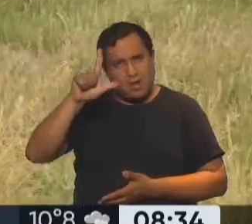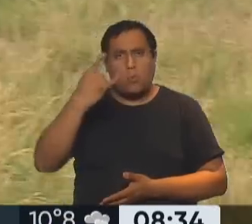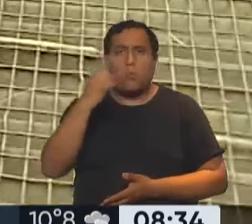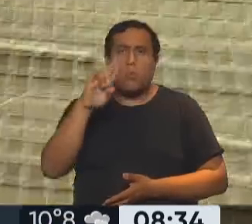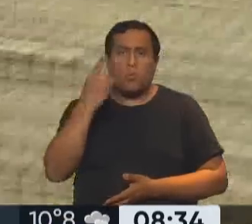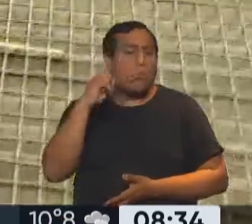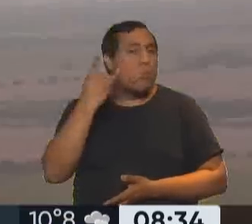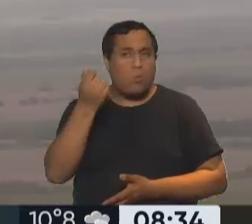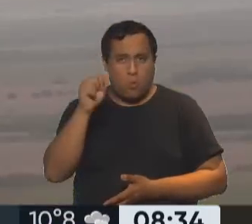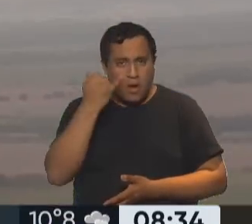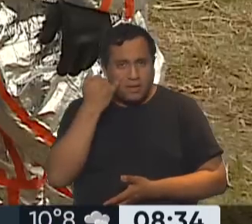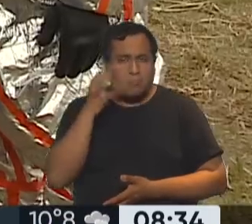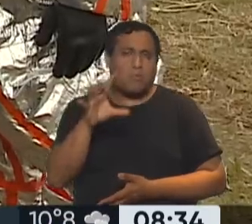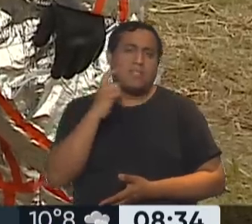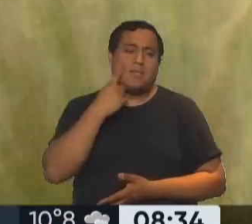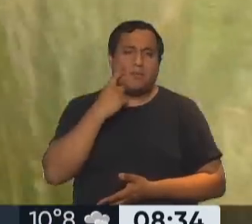Ríos.